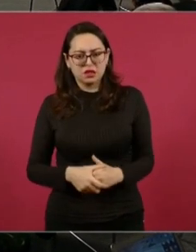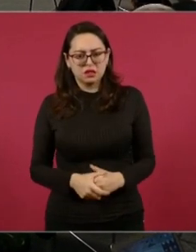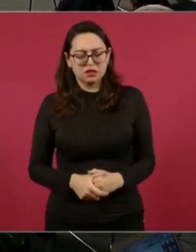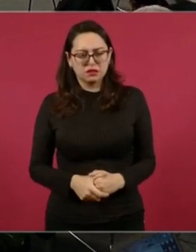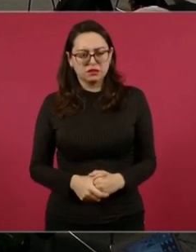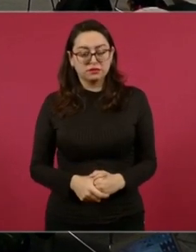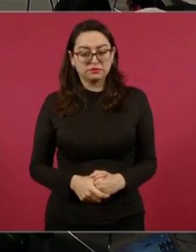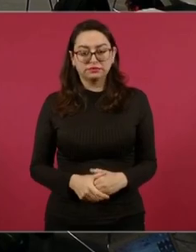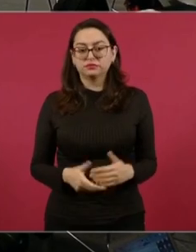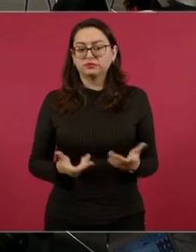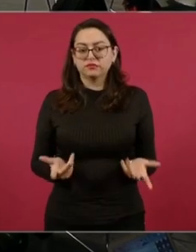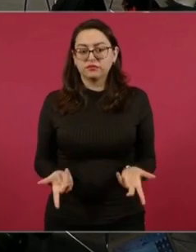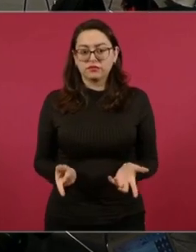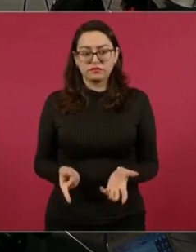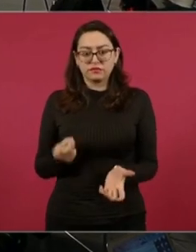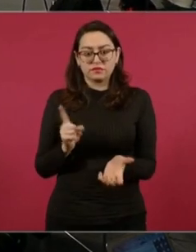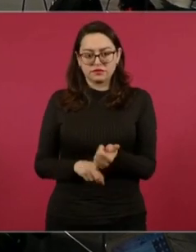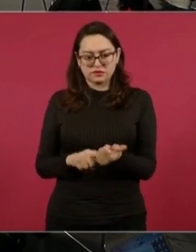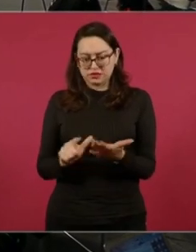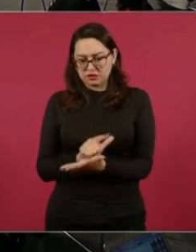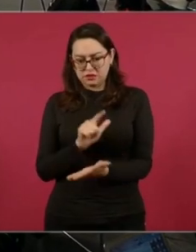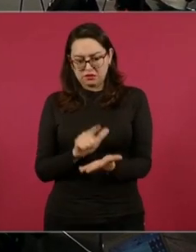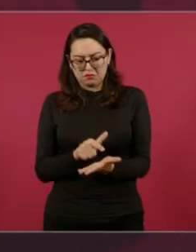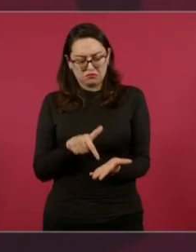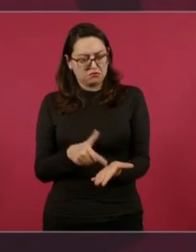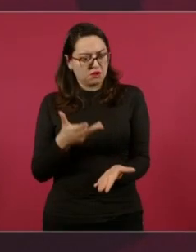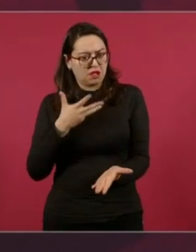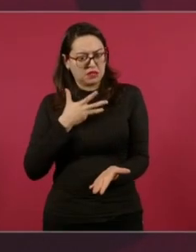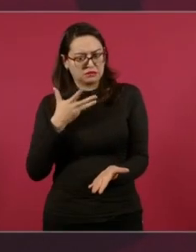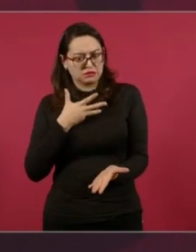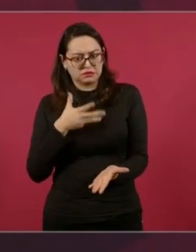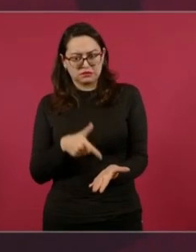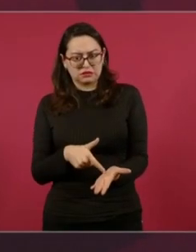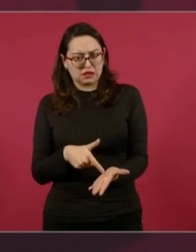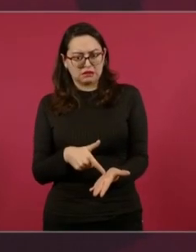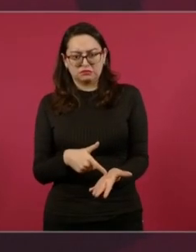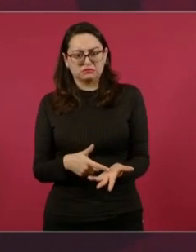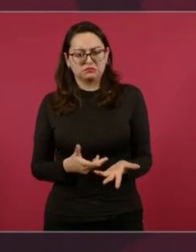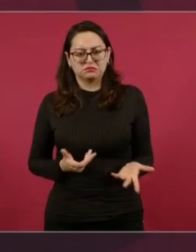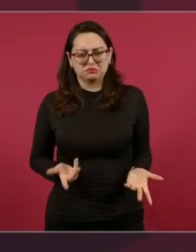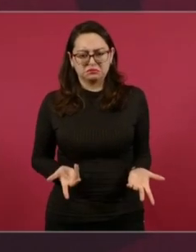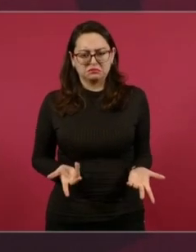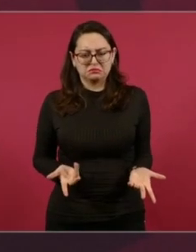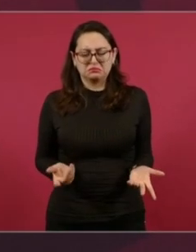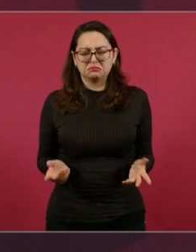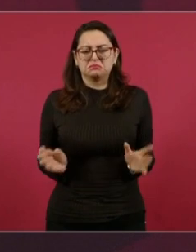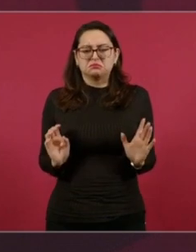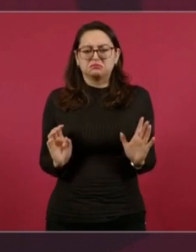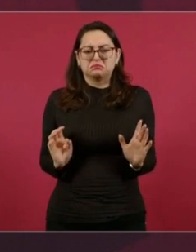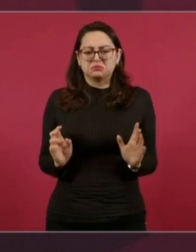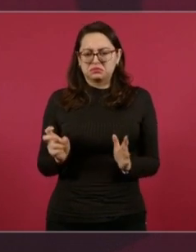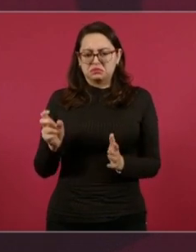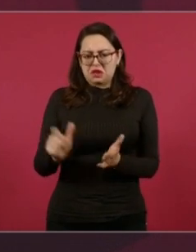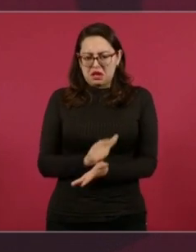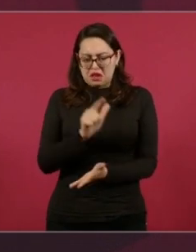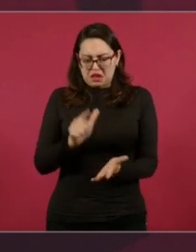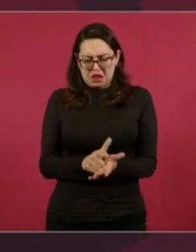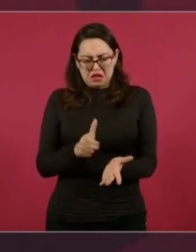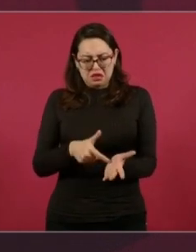porque está contemplado en la legislación. Son algunos cambios que se tienen que hacer.